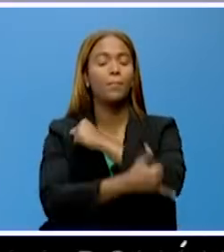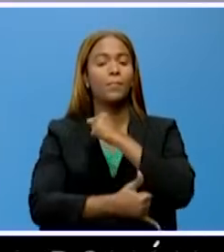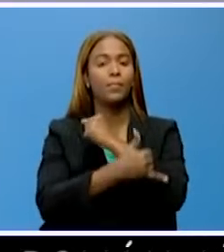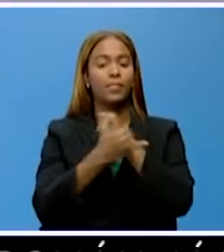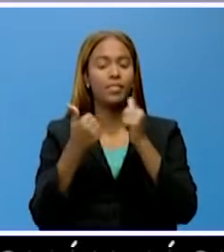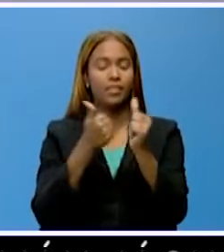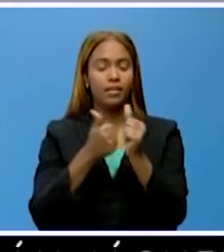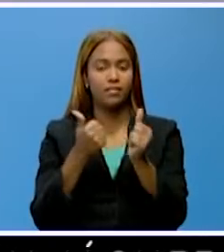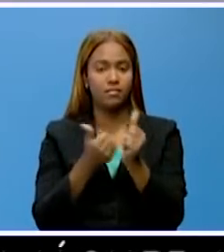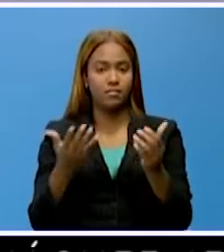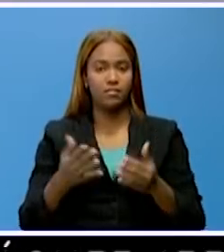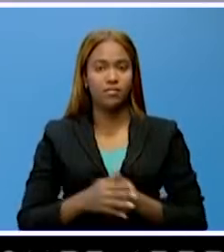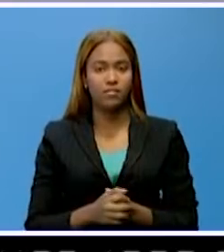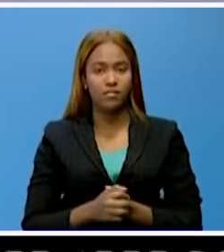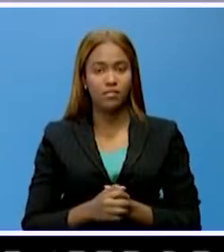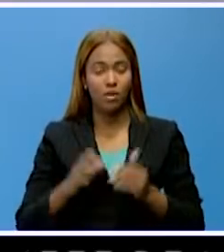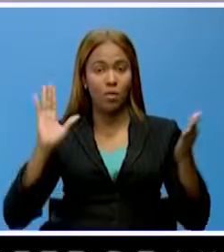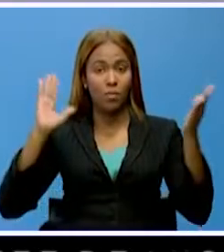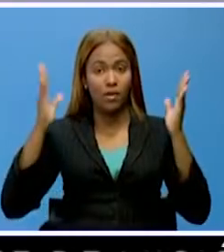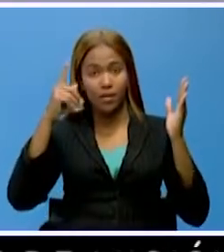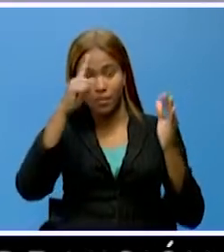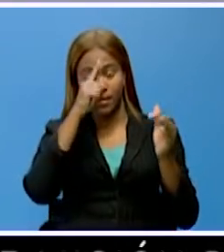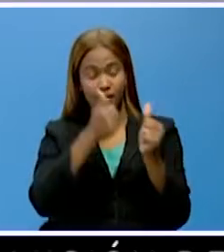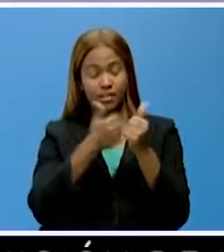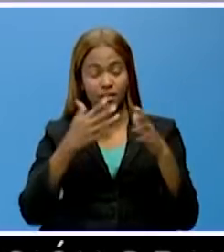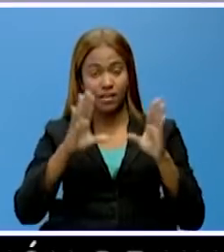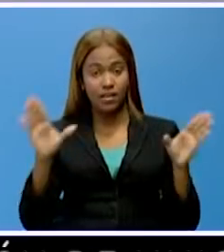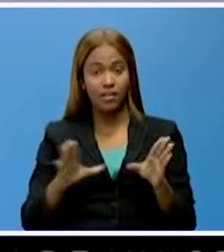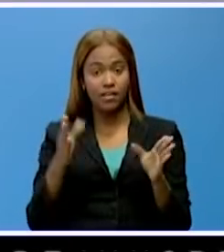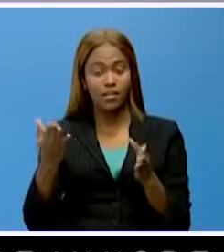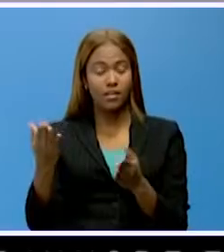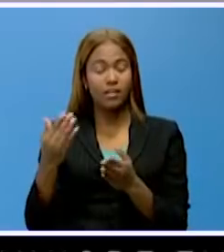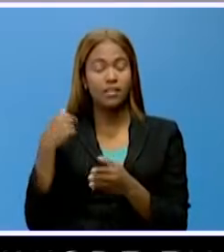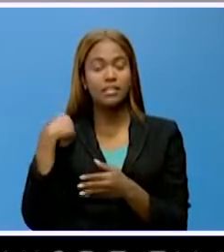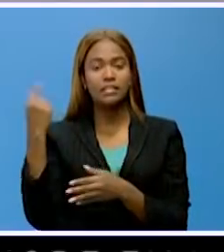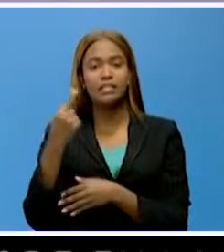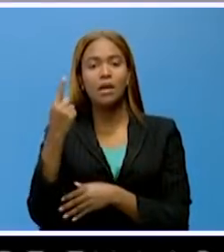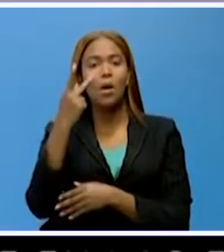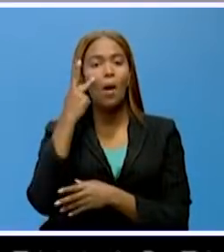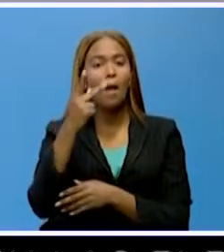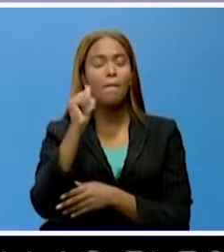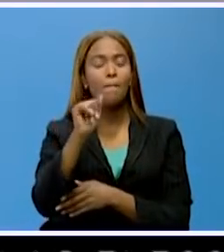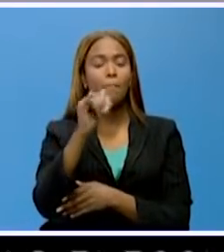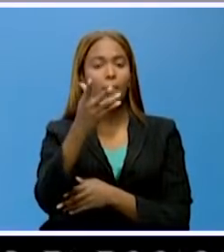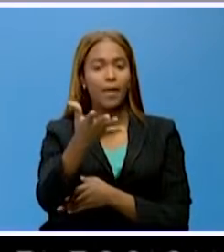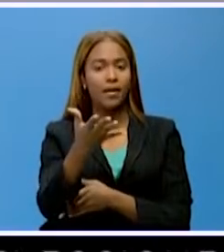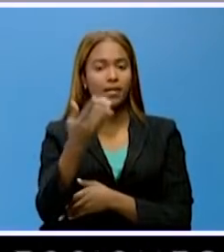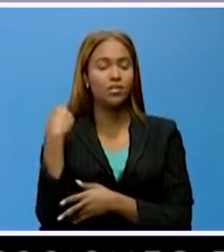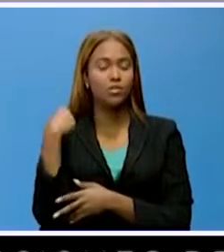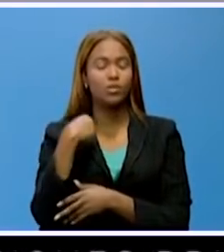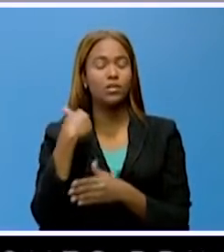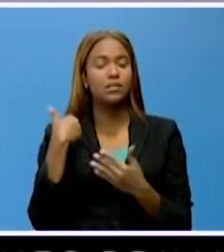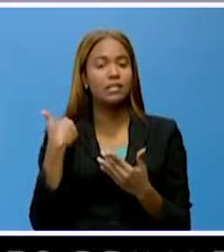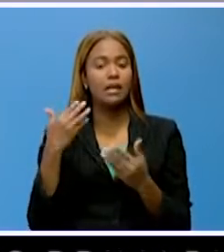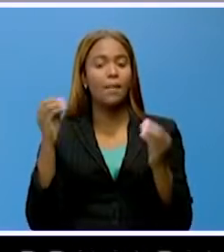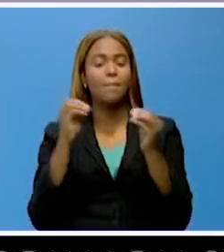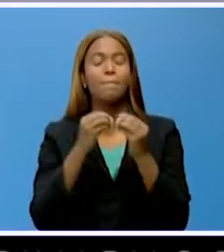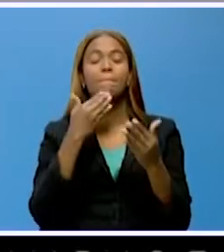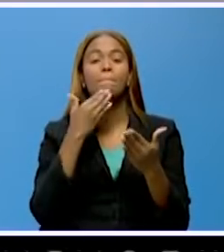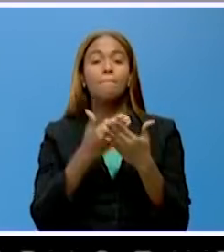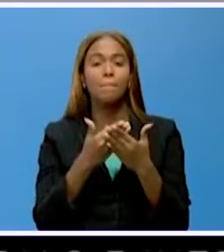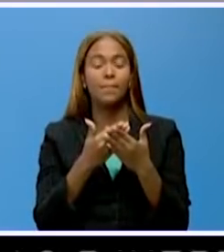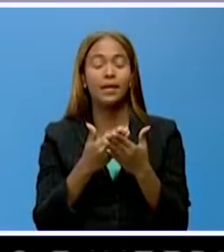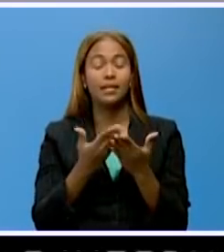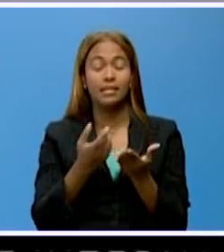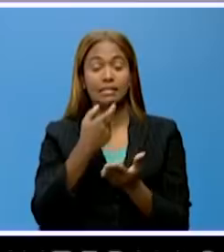emisor de turistas. En las comparaciones que hemos hecho, que ya que bien puede ir buscando en la pantalla con México, nosotros hemos sido mucho más efectivos en